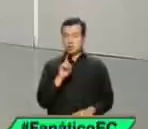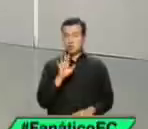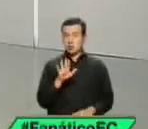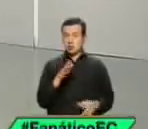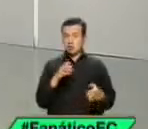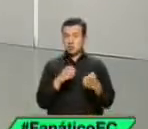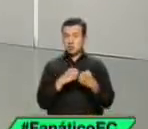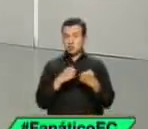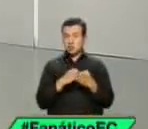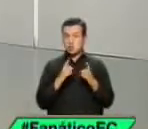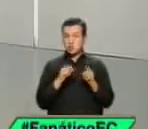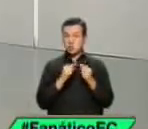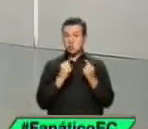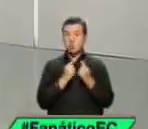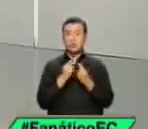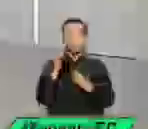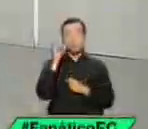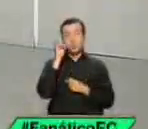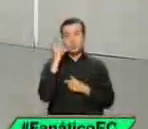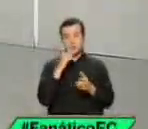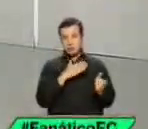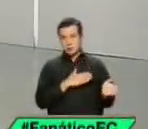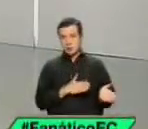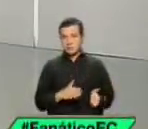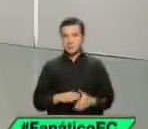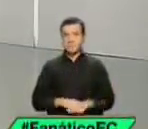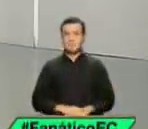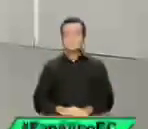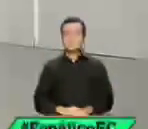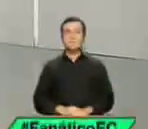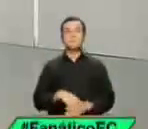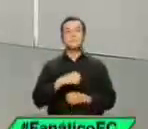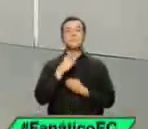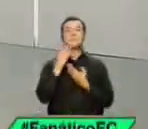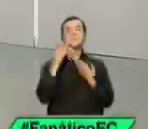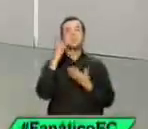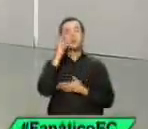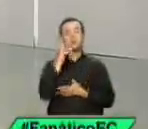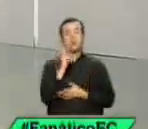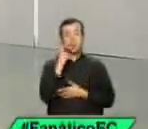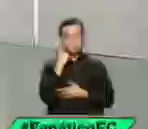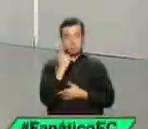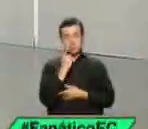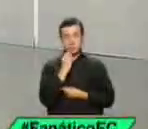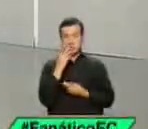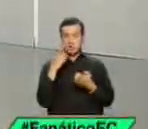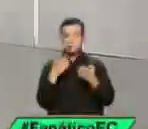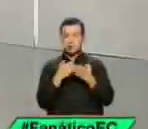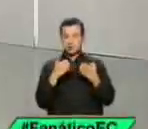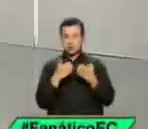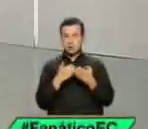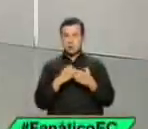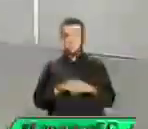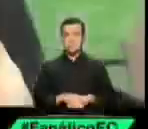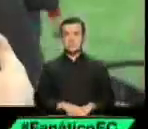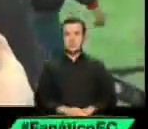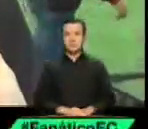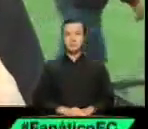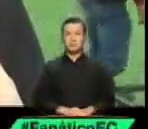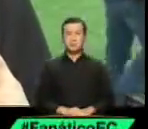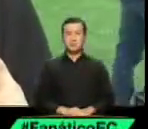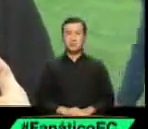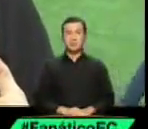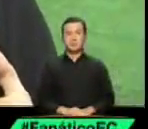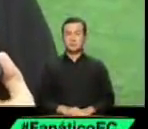enfrentará a los de Rumiñahui en el estadio Alejandro Serrano Aguilar. Informe desde Cuenca con las novedades del equipo morlaco. La expectativa es